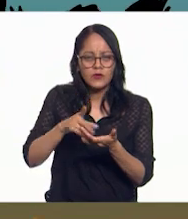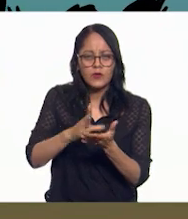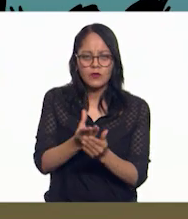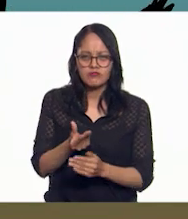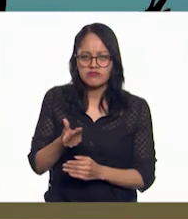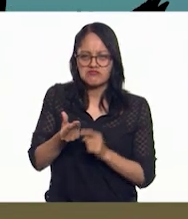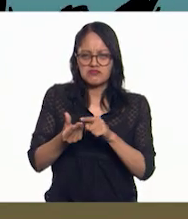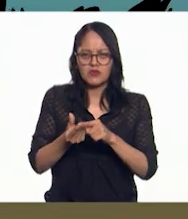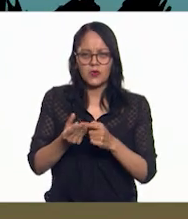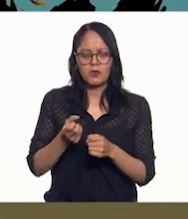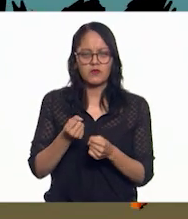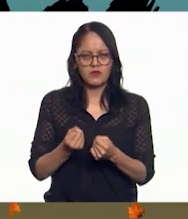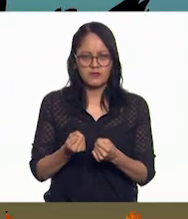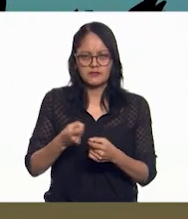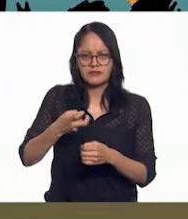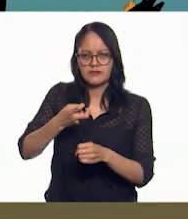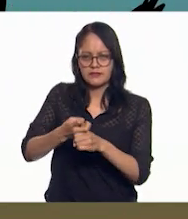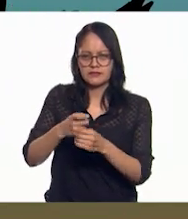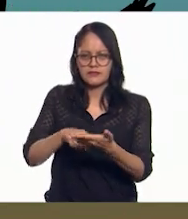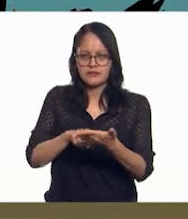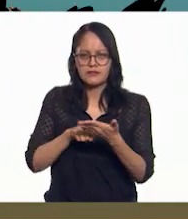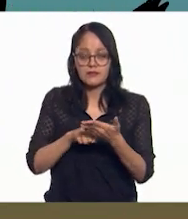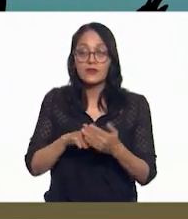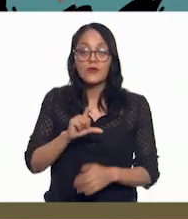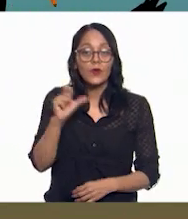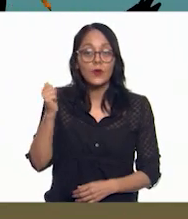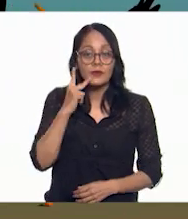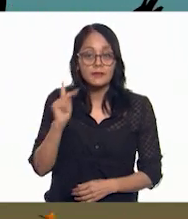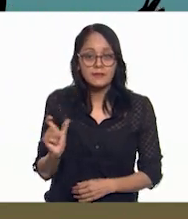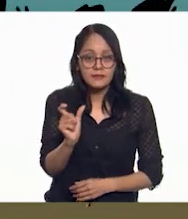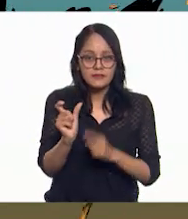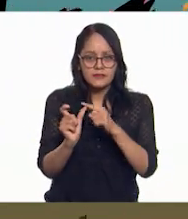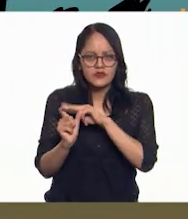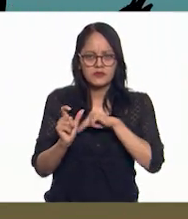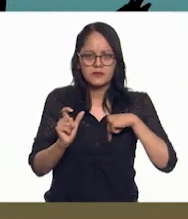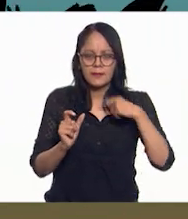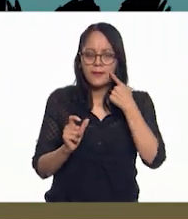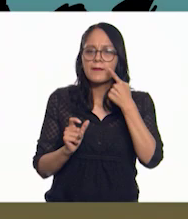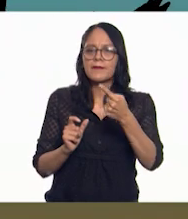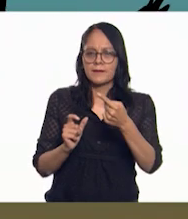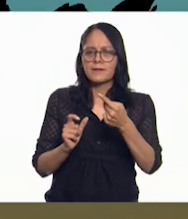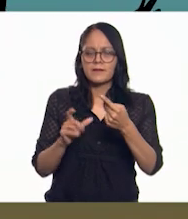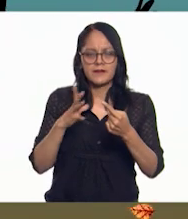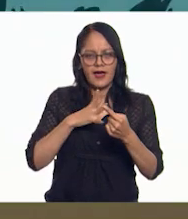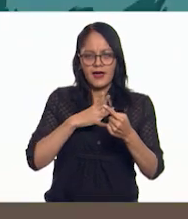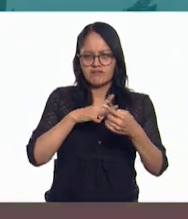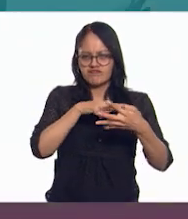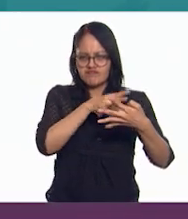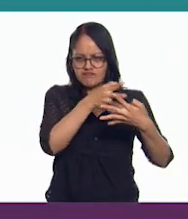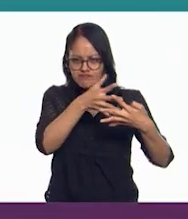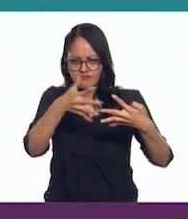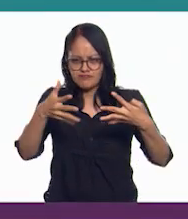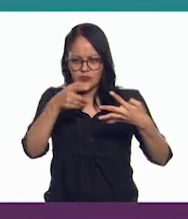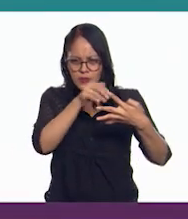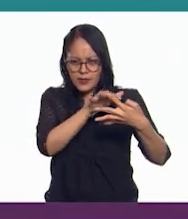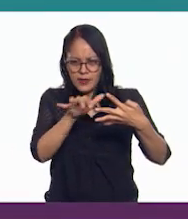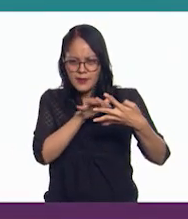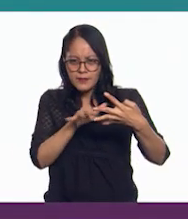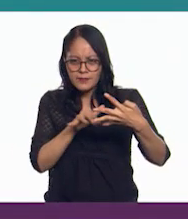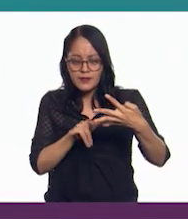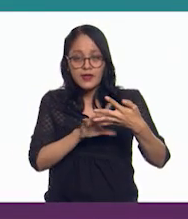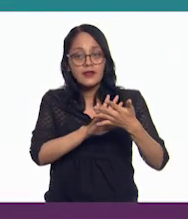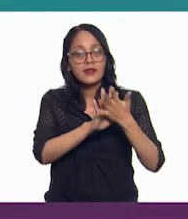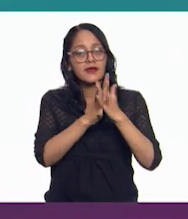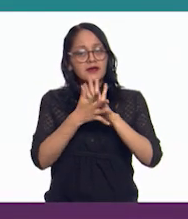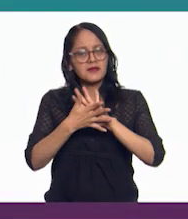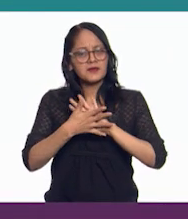medalla. O la otra palabra que allí vimos perdida entre renglones y que de pronto se hizo sabrosa